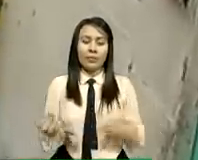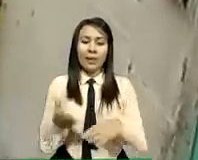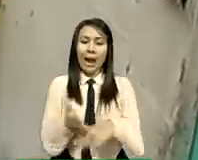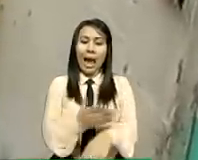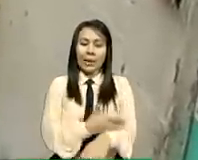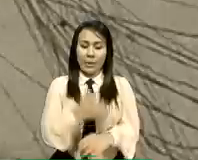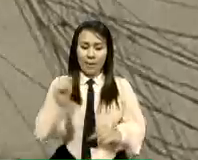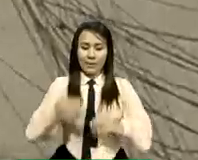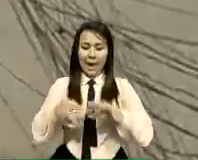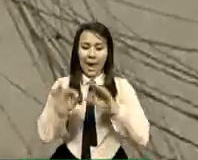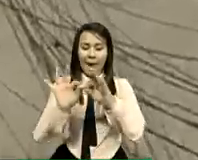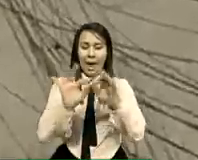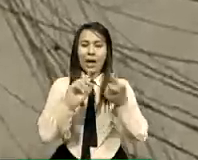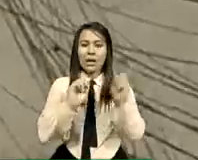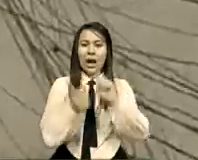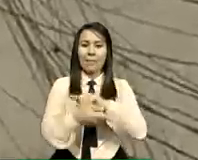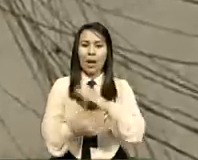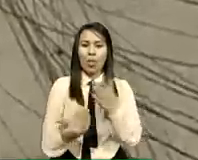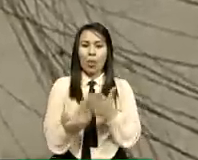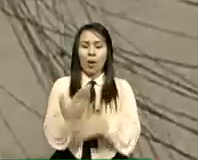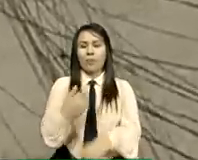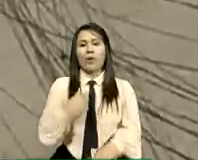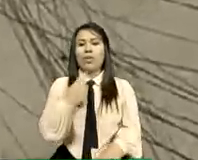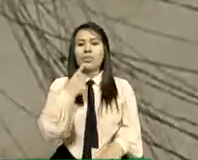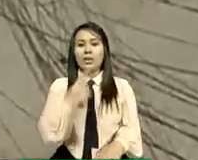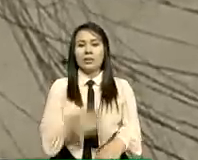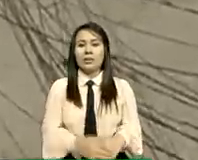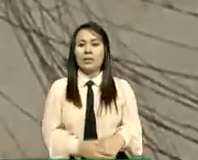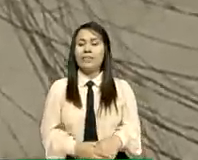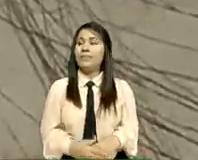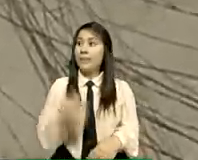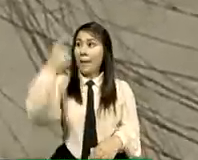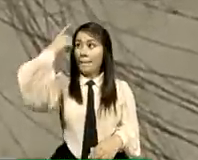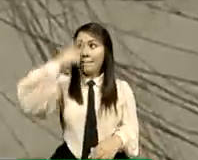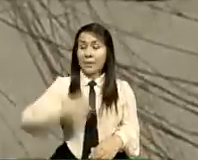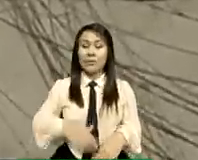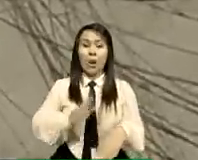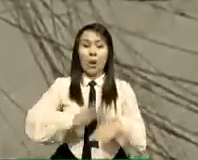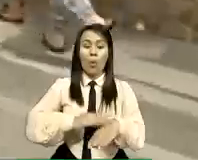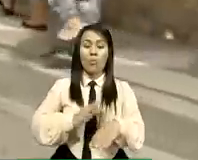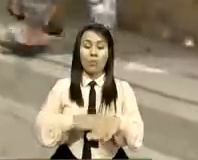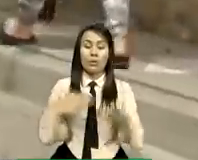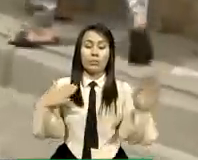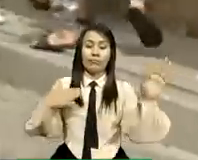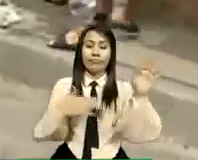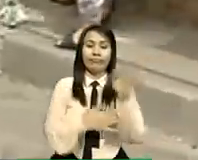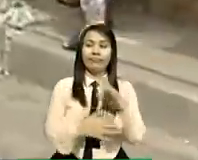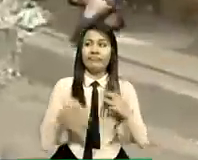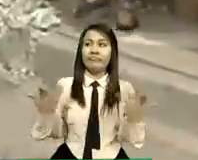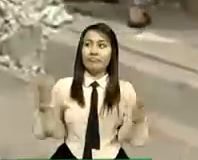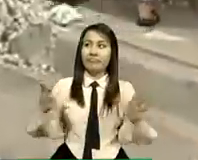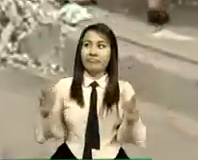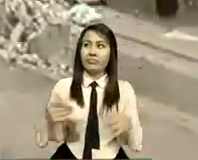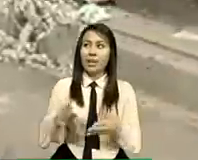y lo cambien por uno nuevo, aunque asimilan que de parte de la persona que provocó todo esto no van a obtener ni